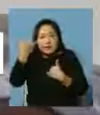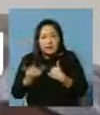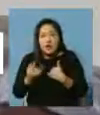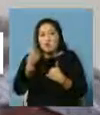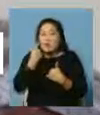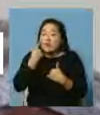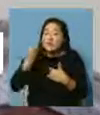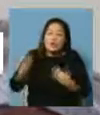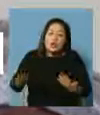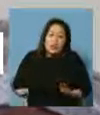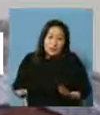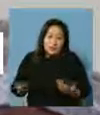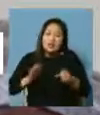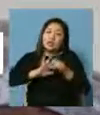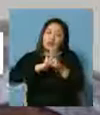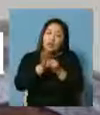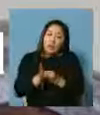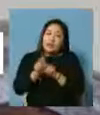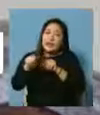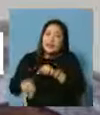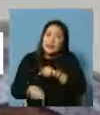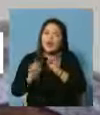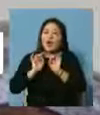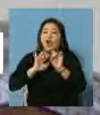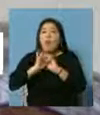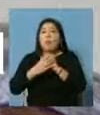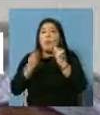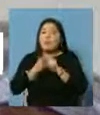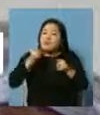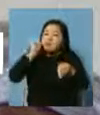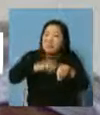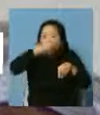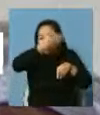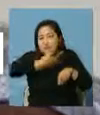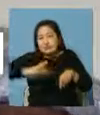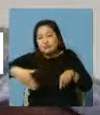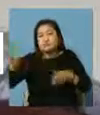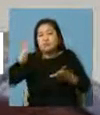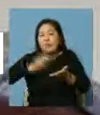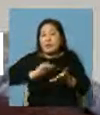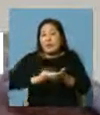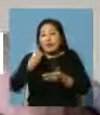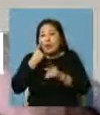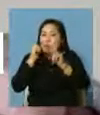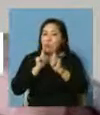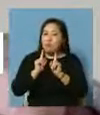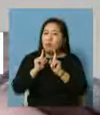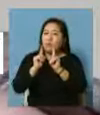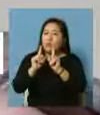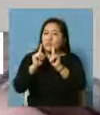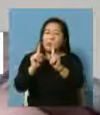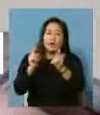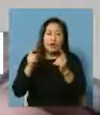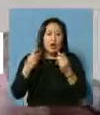convivir con el coronavirus que causa el COVID por bastante tiempo, no vamos a vivir permanentemente en